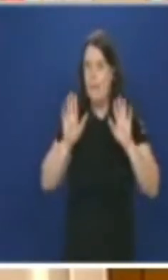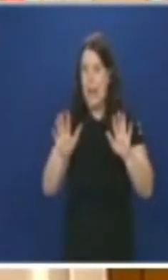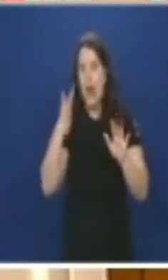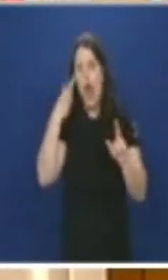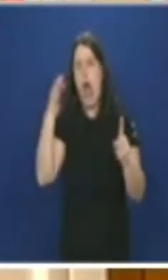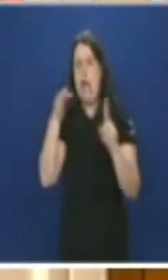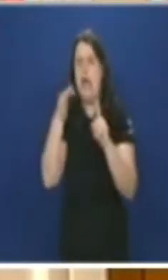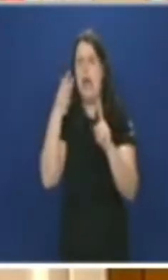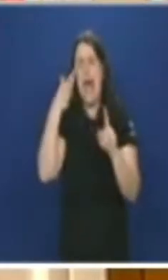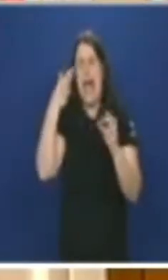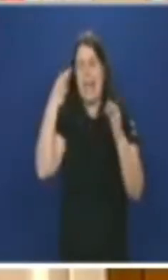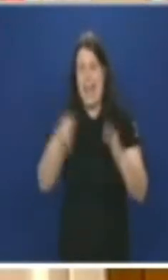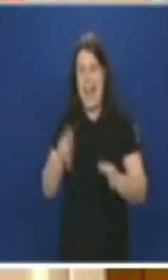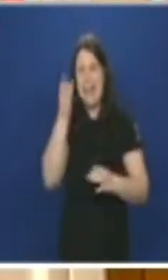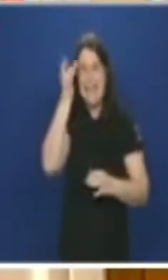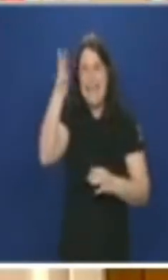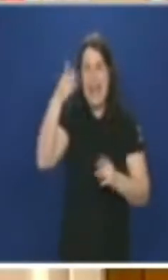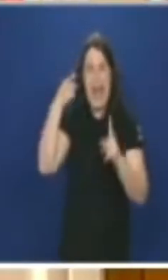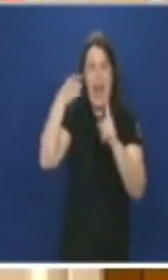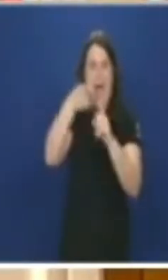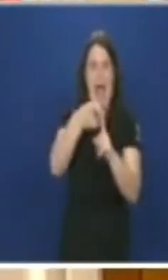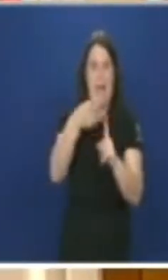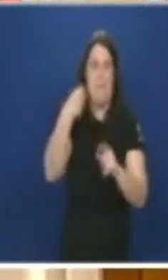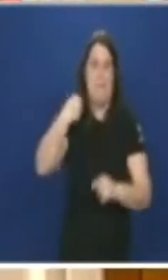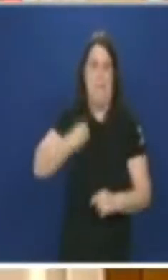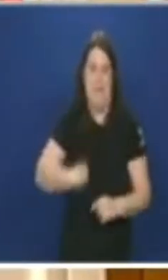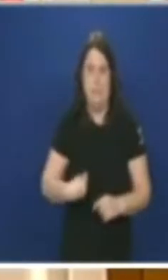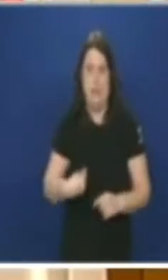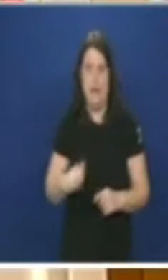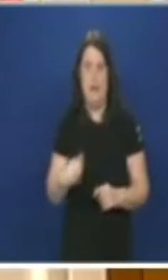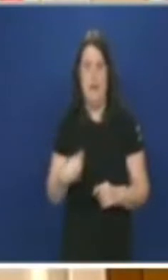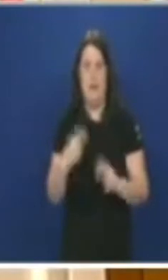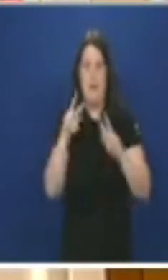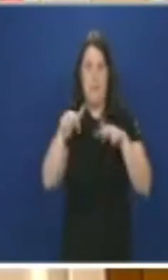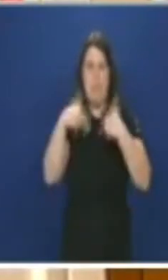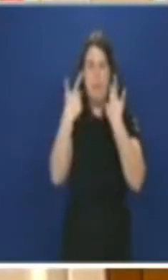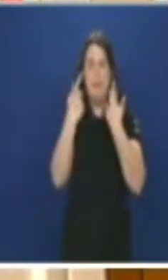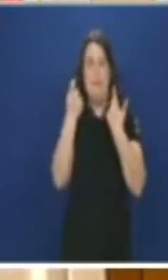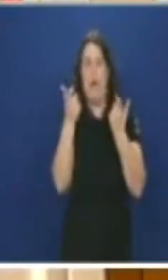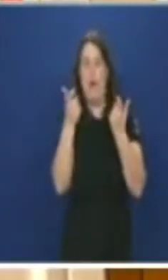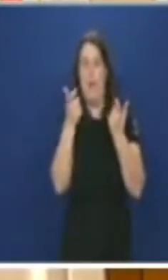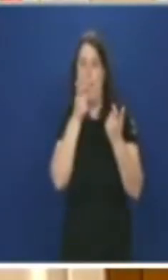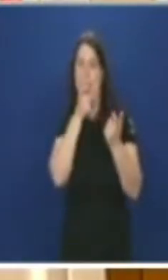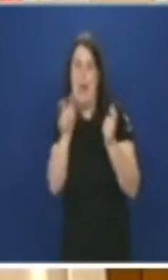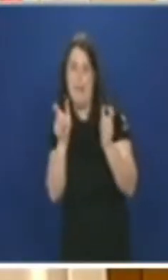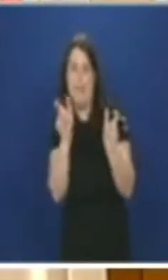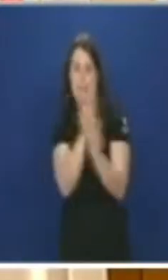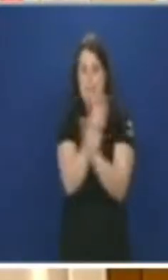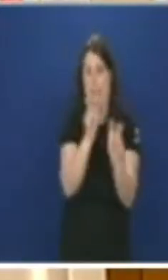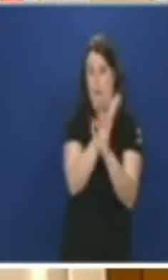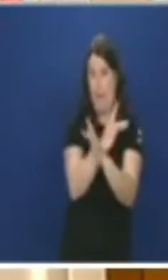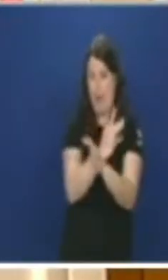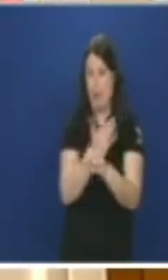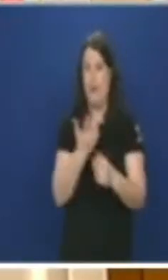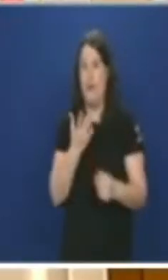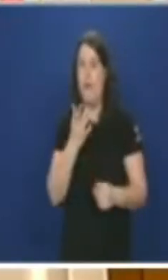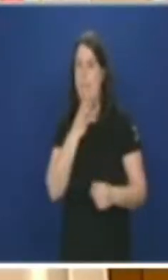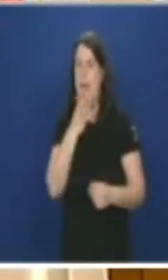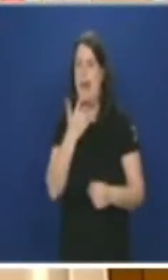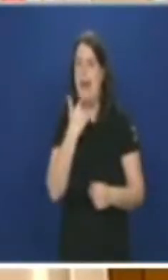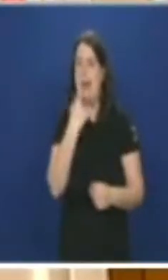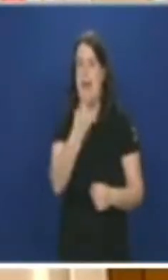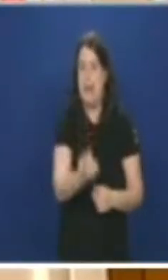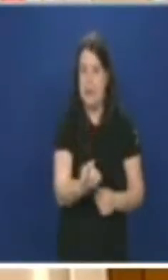dirección. Permitidme esta especie de xerolífico para recordarvos a Gaciel,